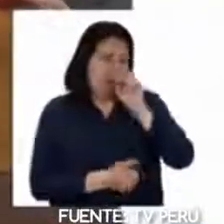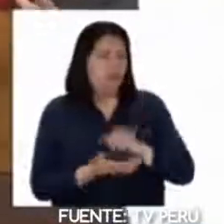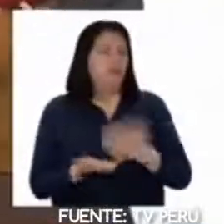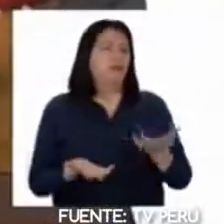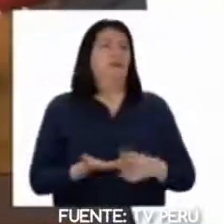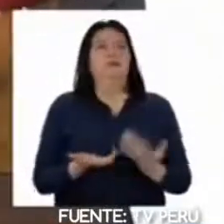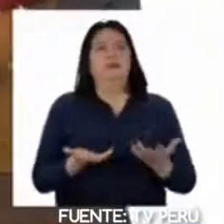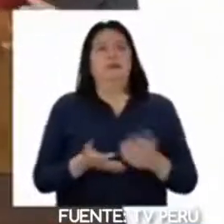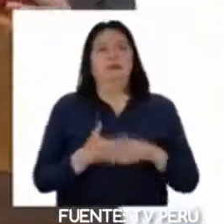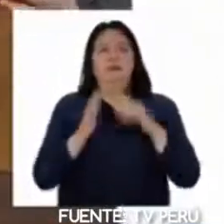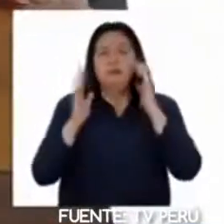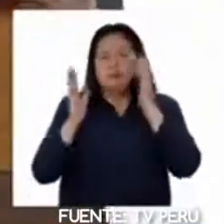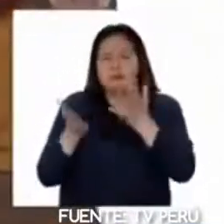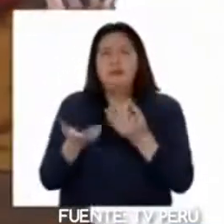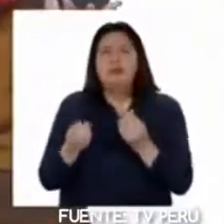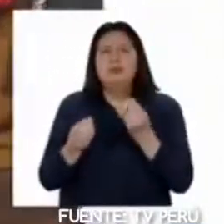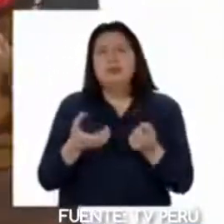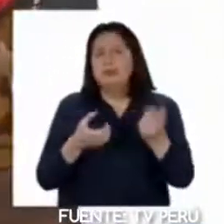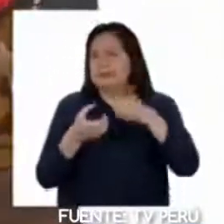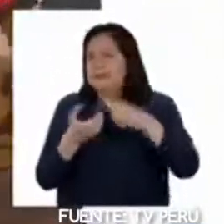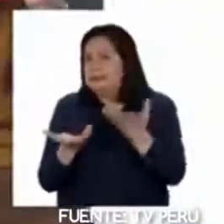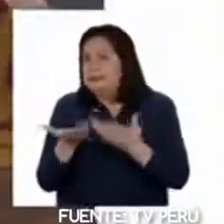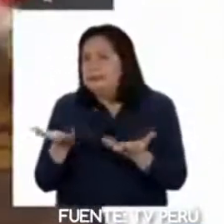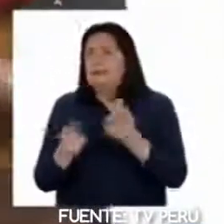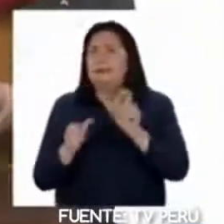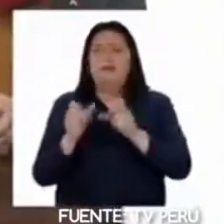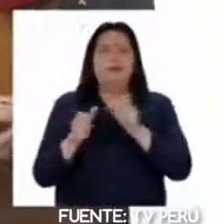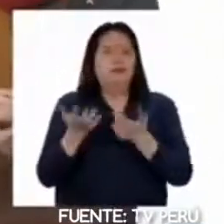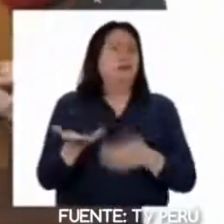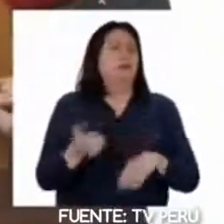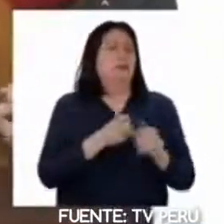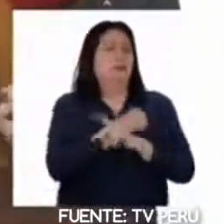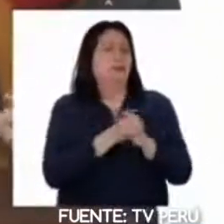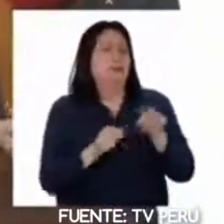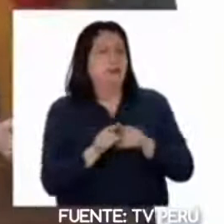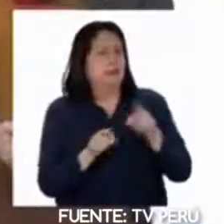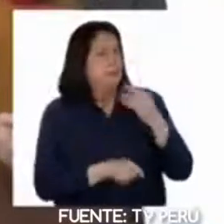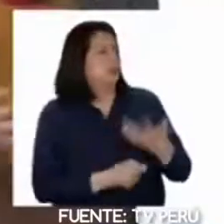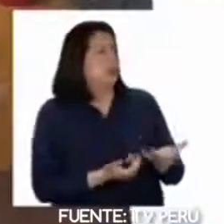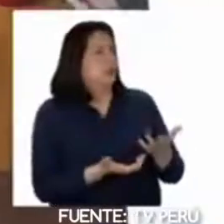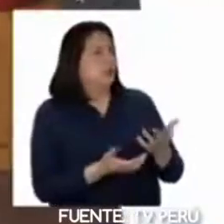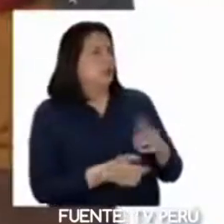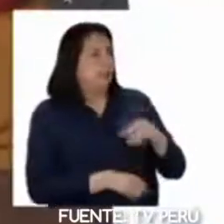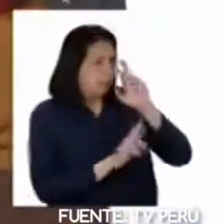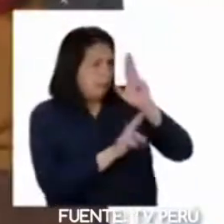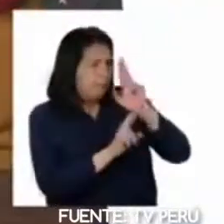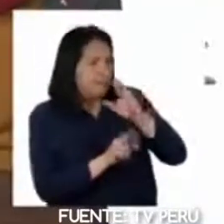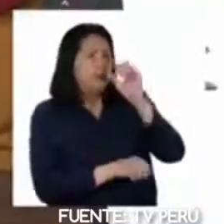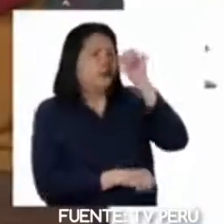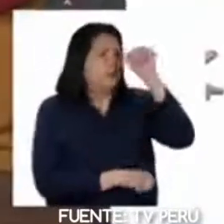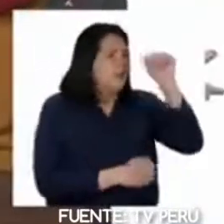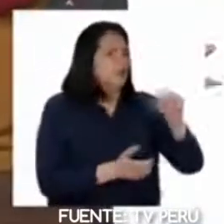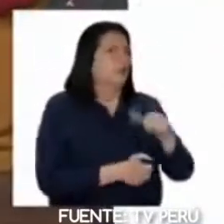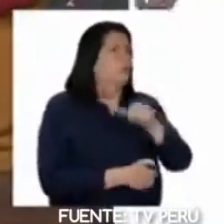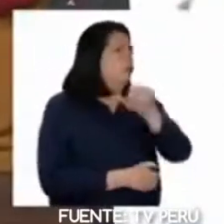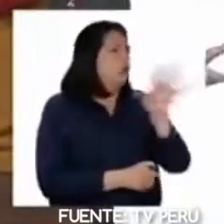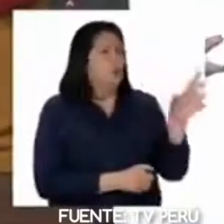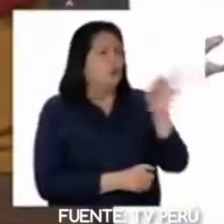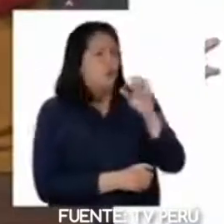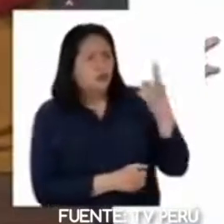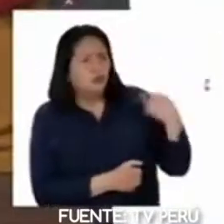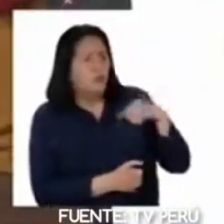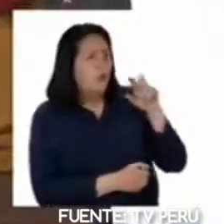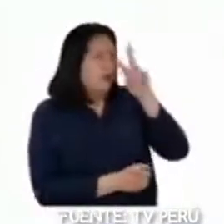Formas que estén centradas en las personas que conforman nuestro país, pero buscar también el bien común y el respeto a los derechos de todas y todos